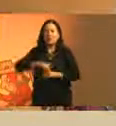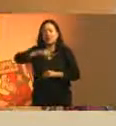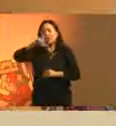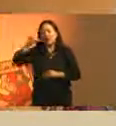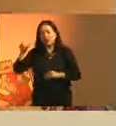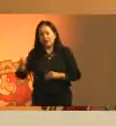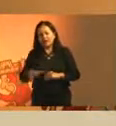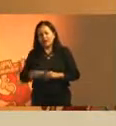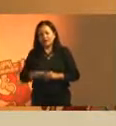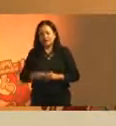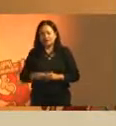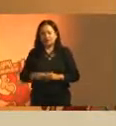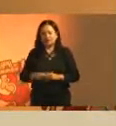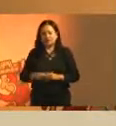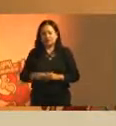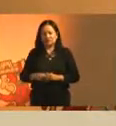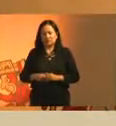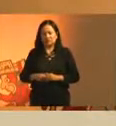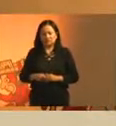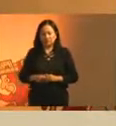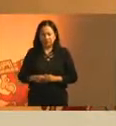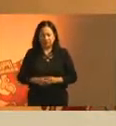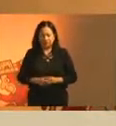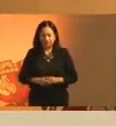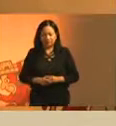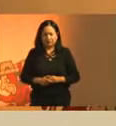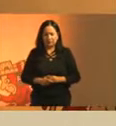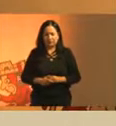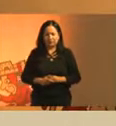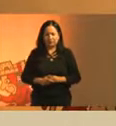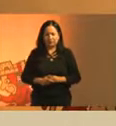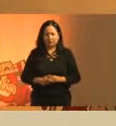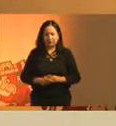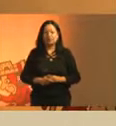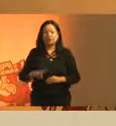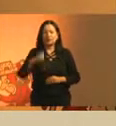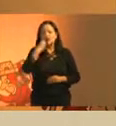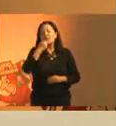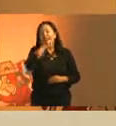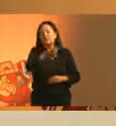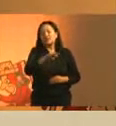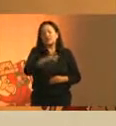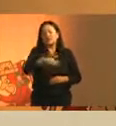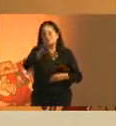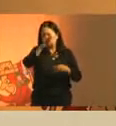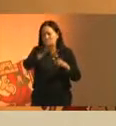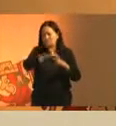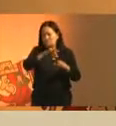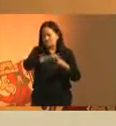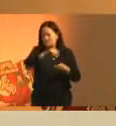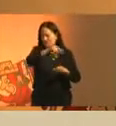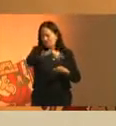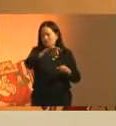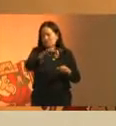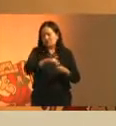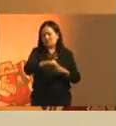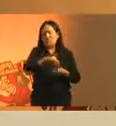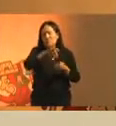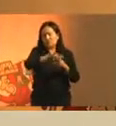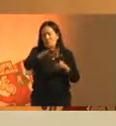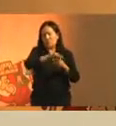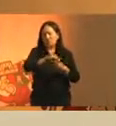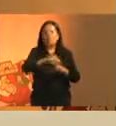con la conque de el frente único anti imperialista recomienda a los comunistas mexicanos que voten por calles y en efecto en